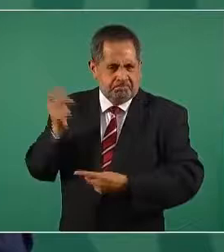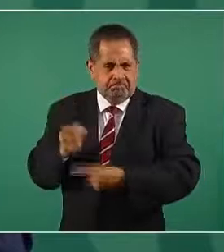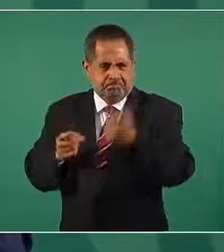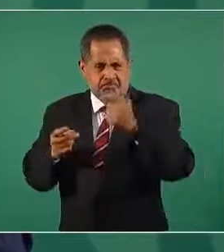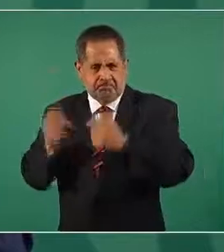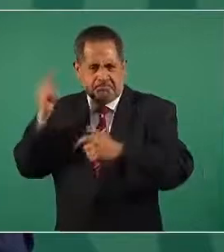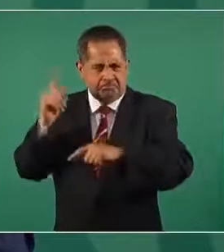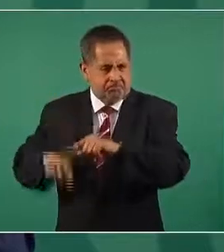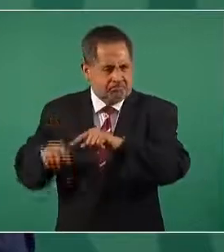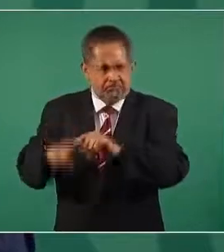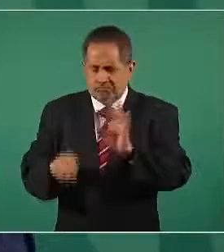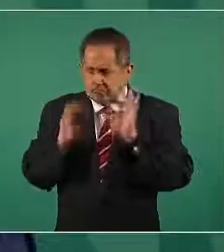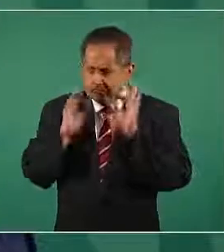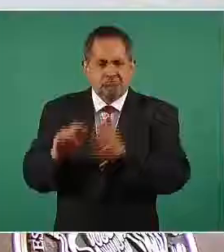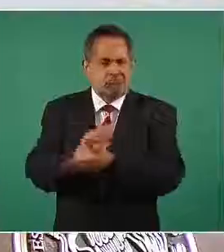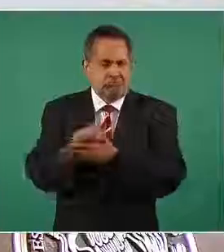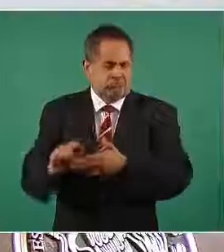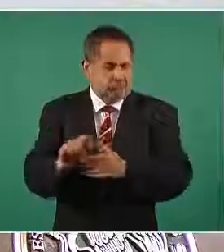dudas.